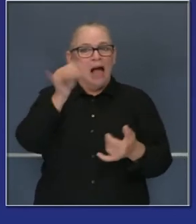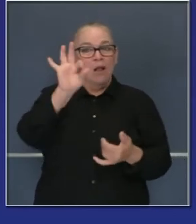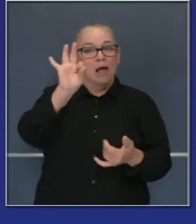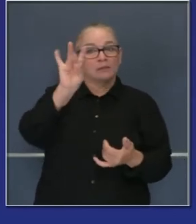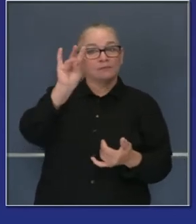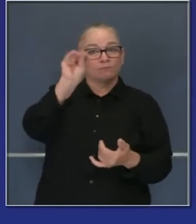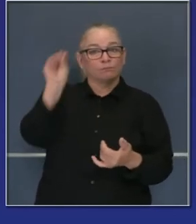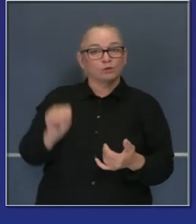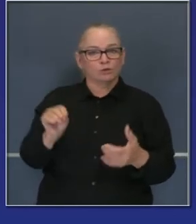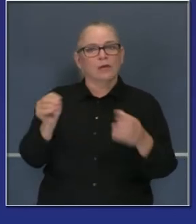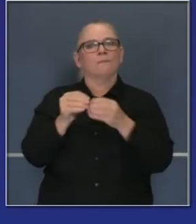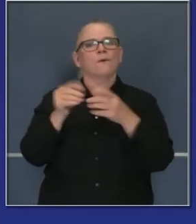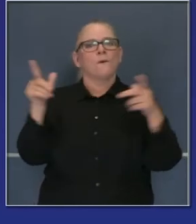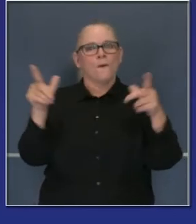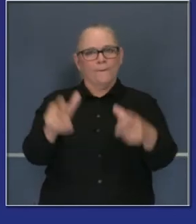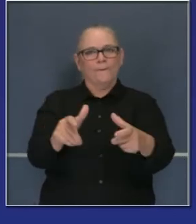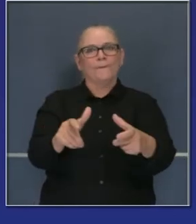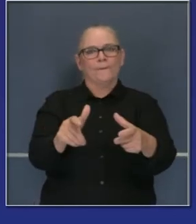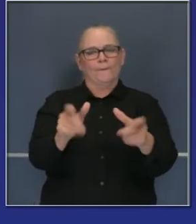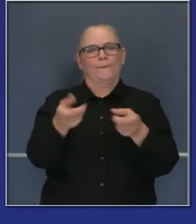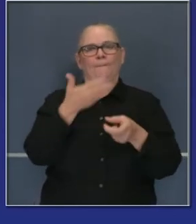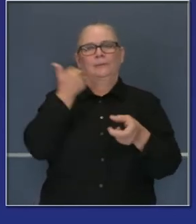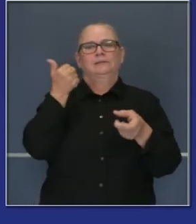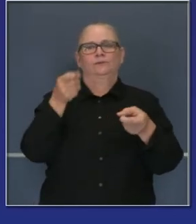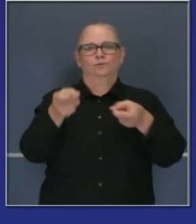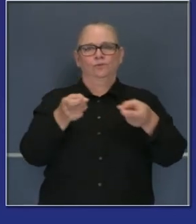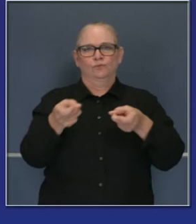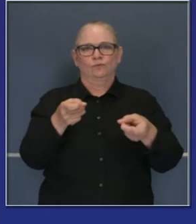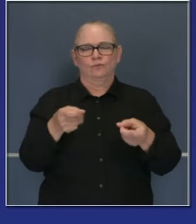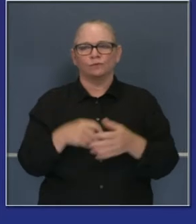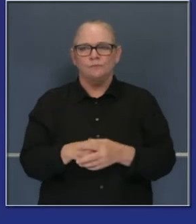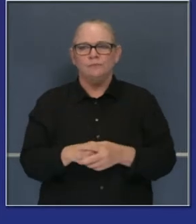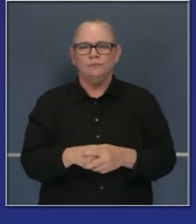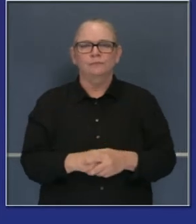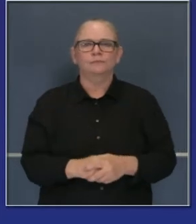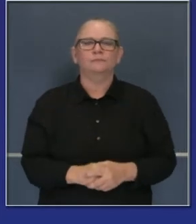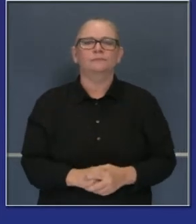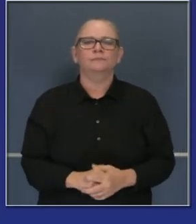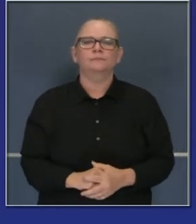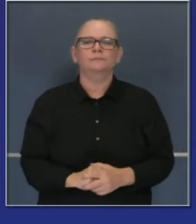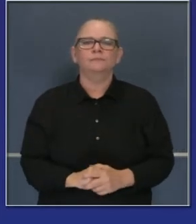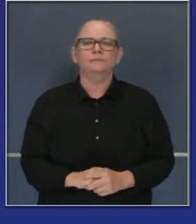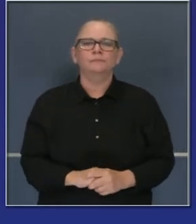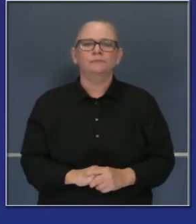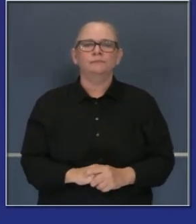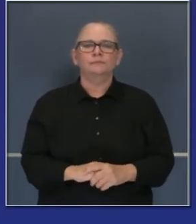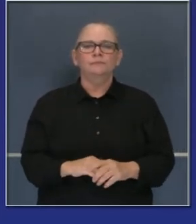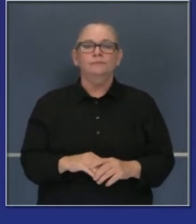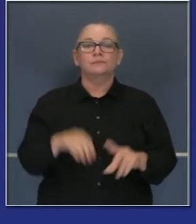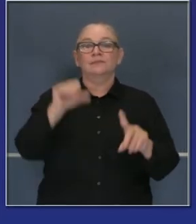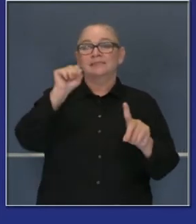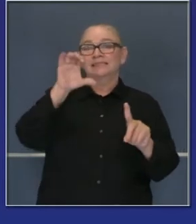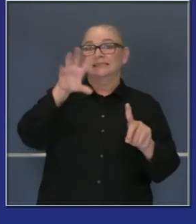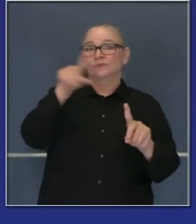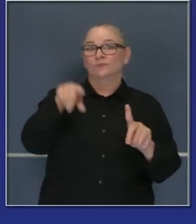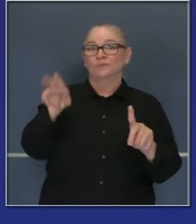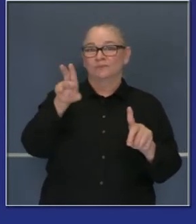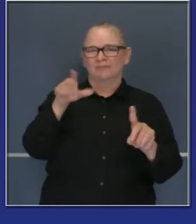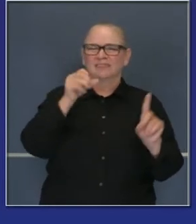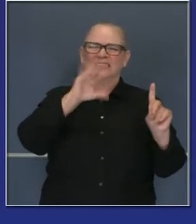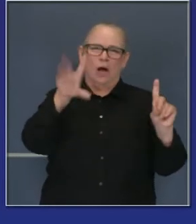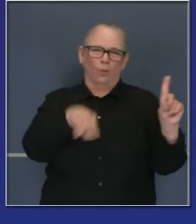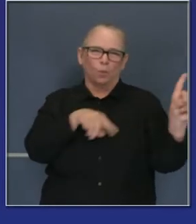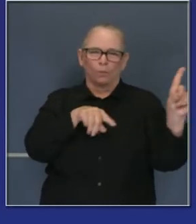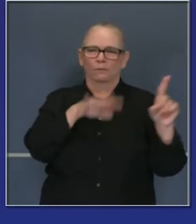septiembre y hoy en día 97% de supresión y 363 mil acres que ha declinado el incendio se zeta